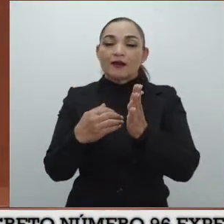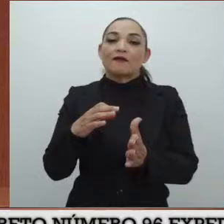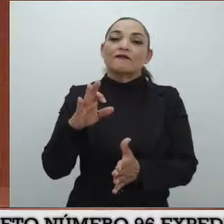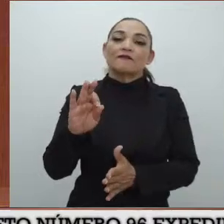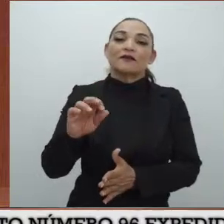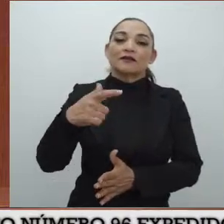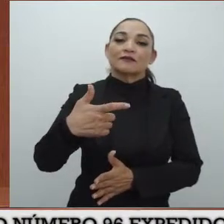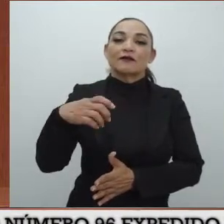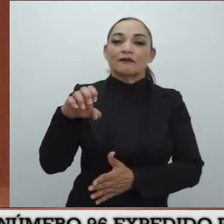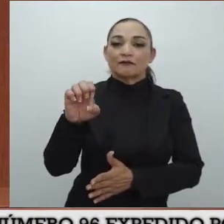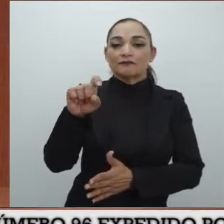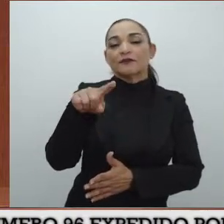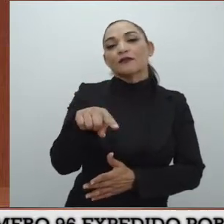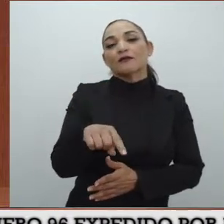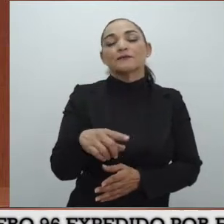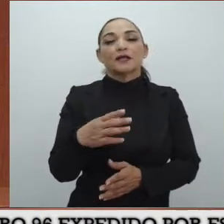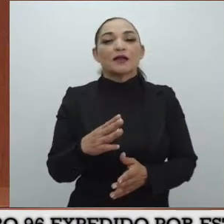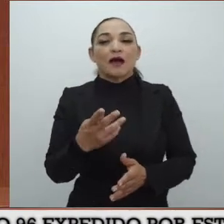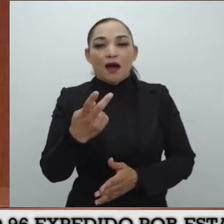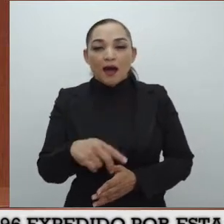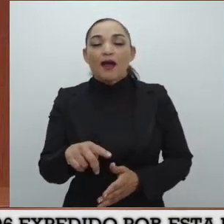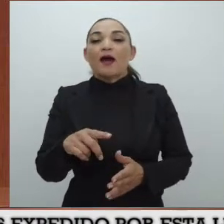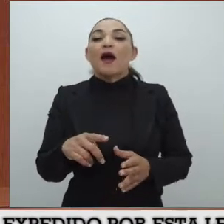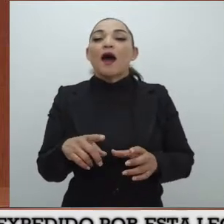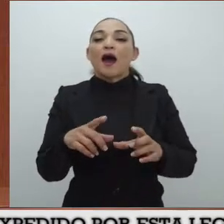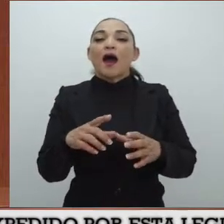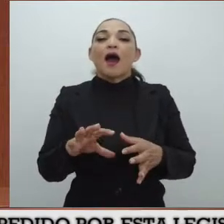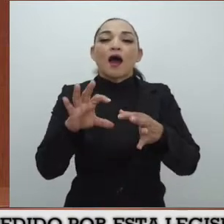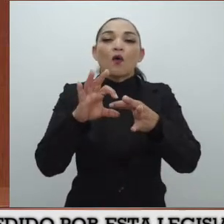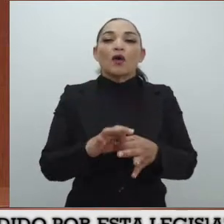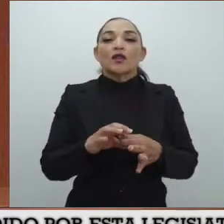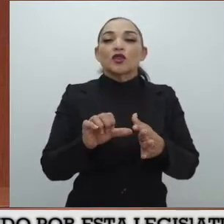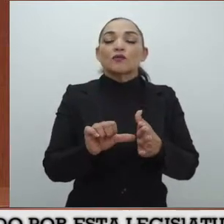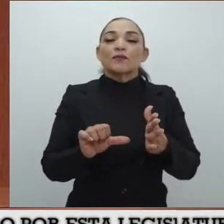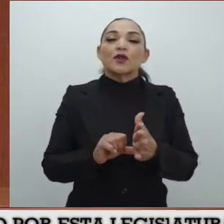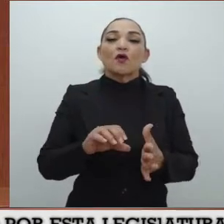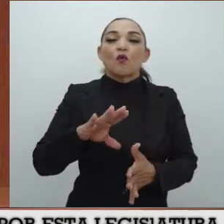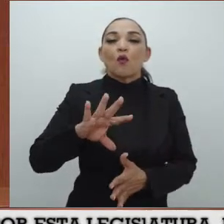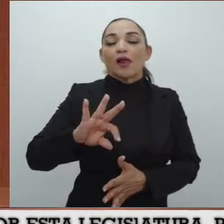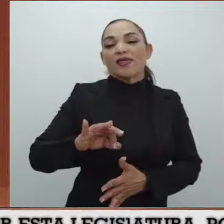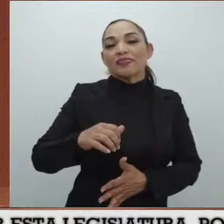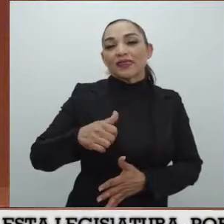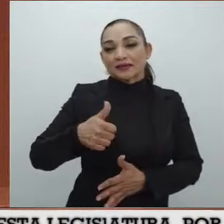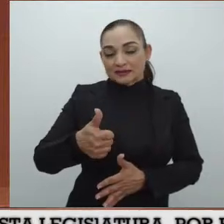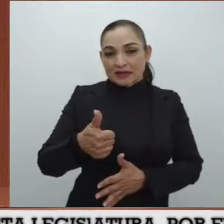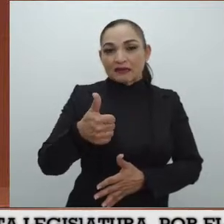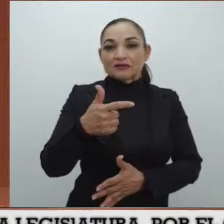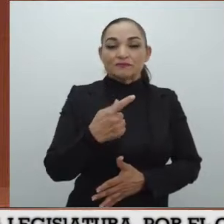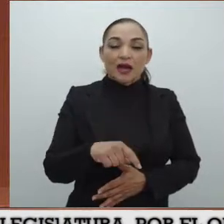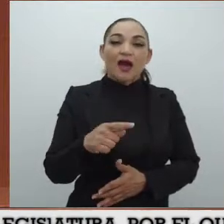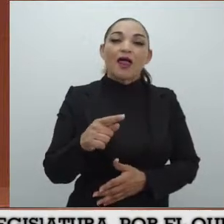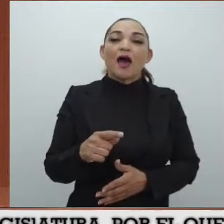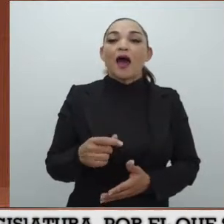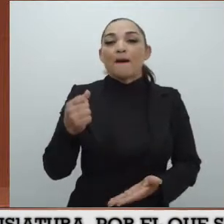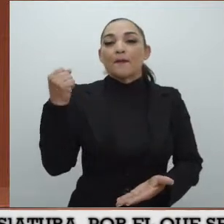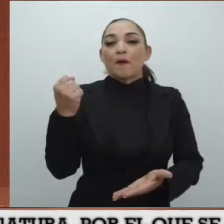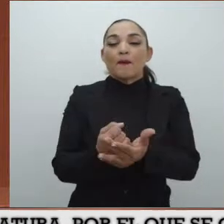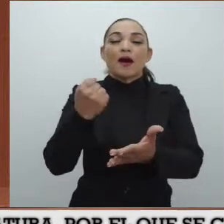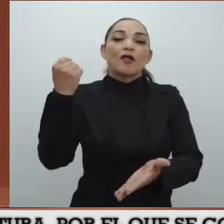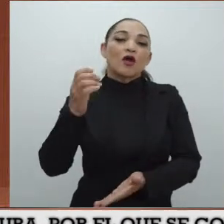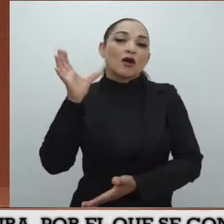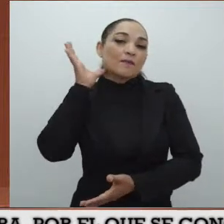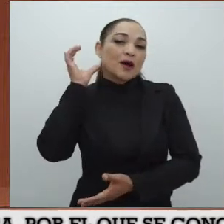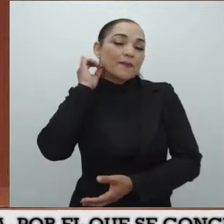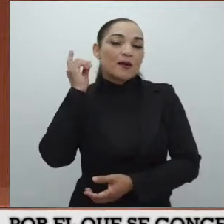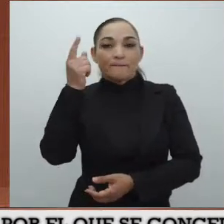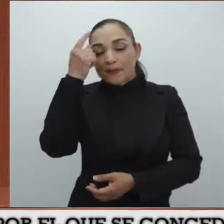de formular observaciones al decreto número 96, aprobado por el Congreso del Estado, mediante el cual se concede el derecho de pensión a Francisco Javier